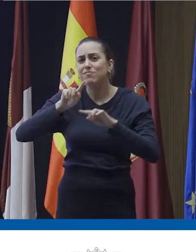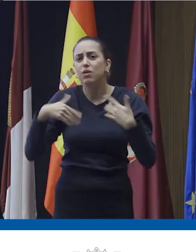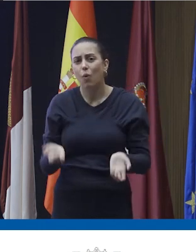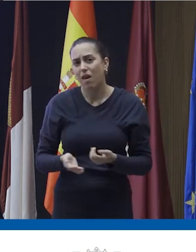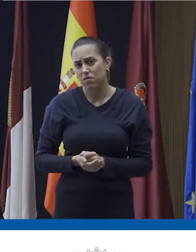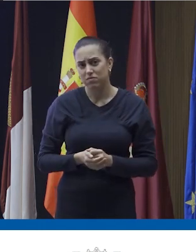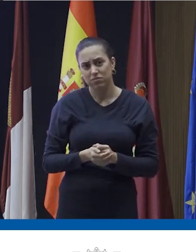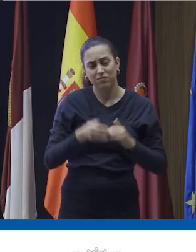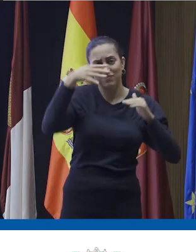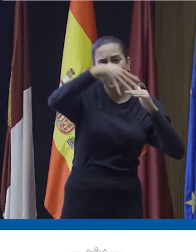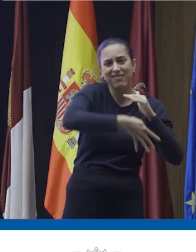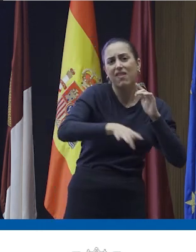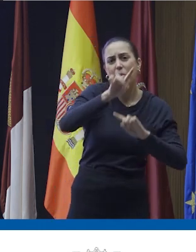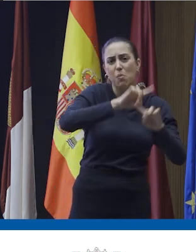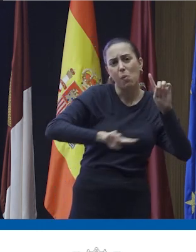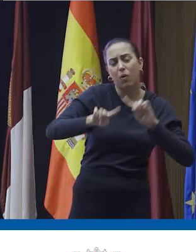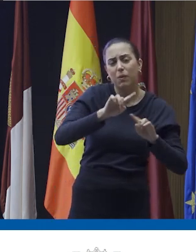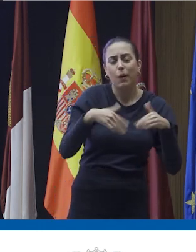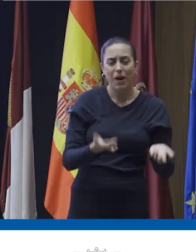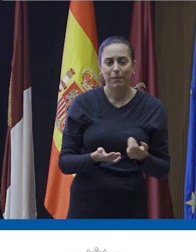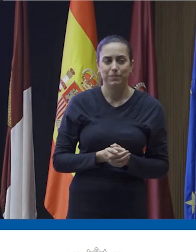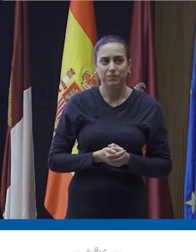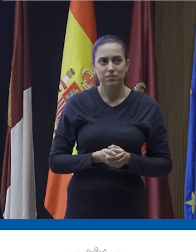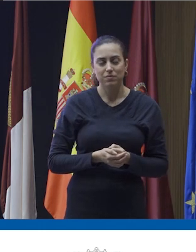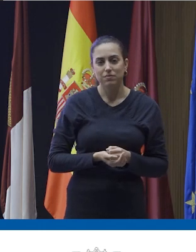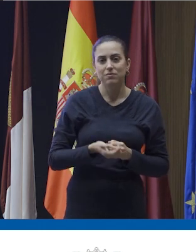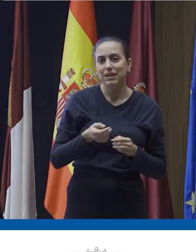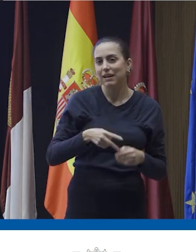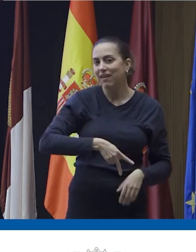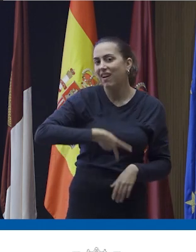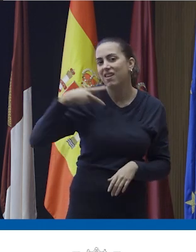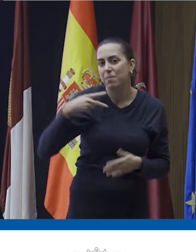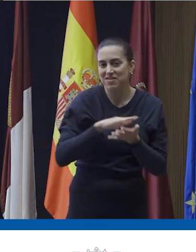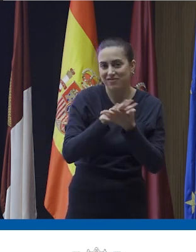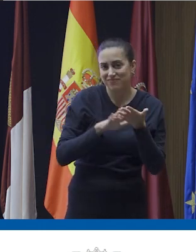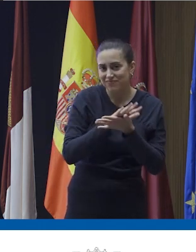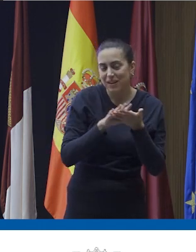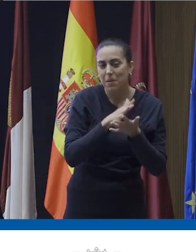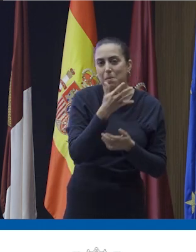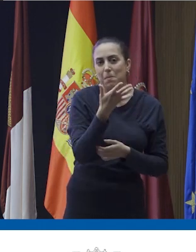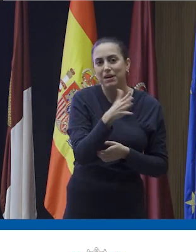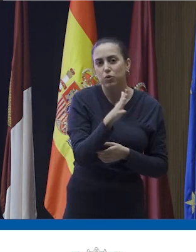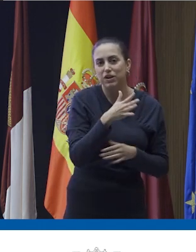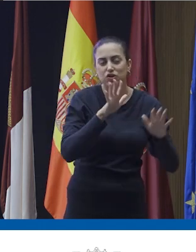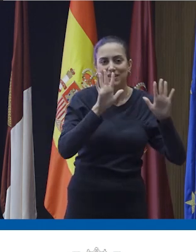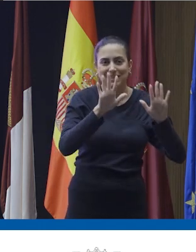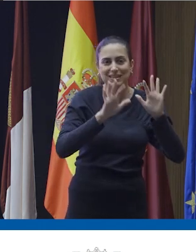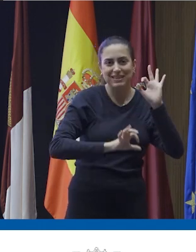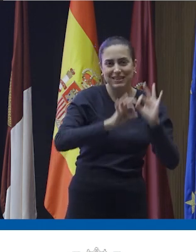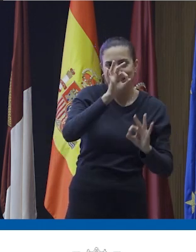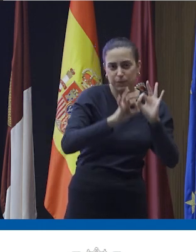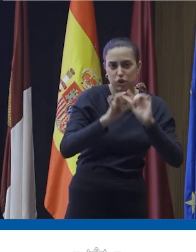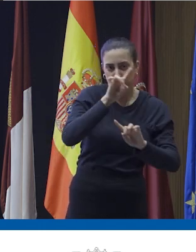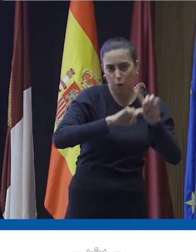de la catarata. Principio, complicaciones de la catarata, por lo general, pues yo podría decir aproximadamente un 10% de